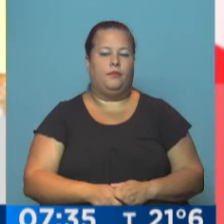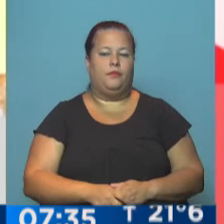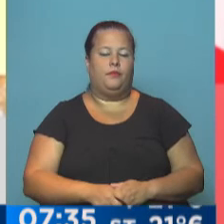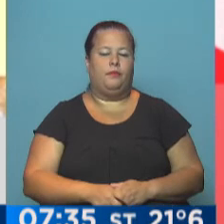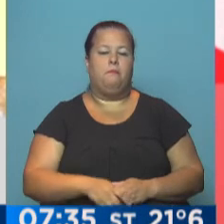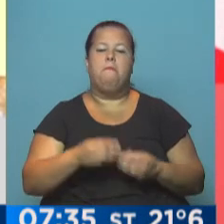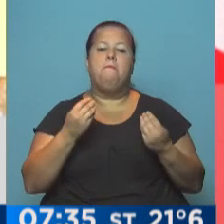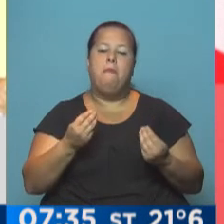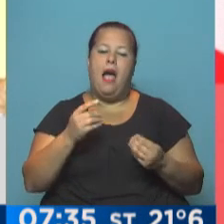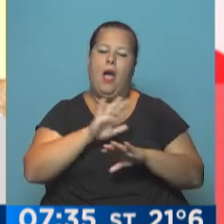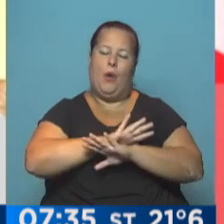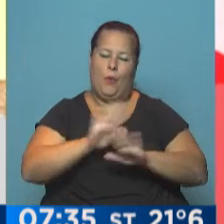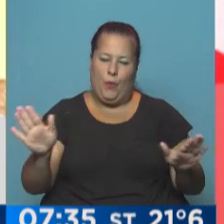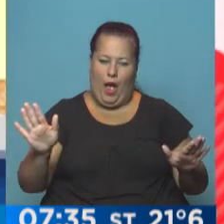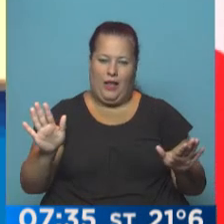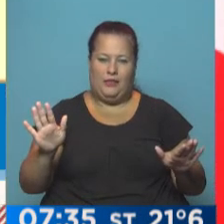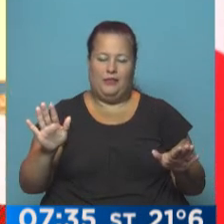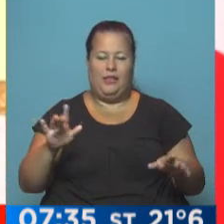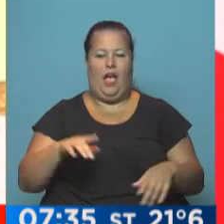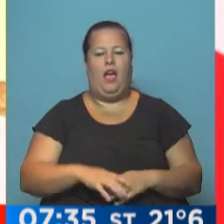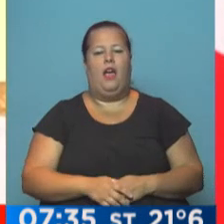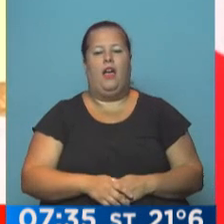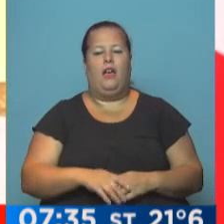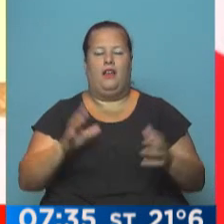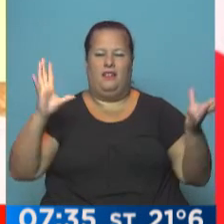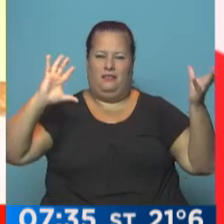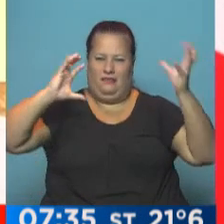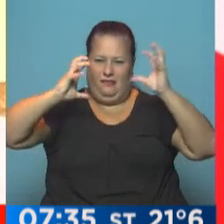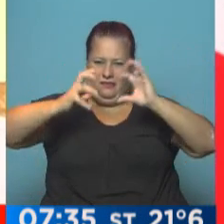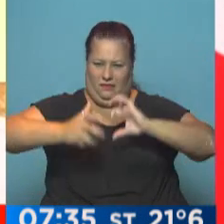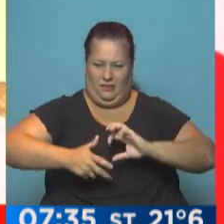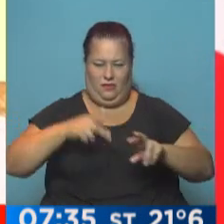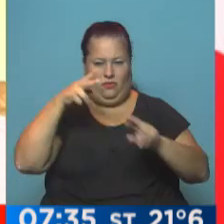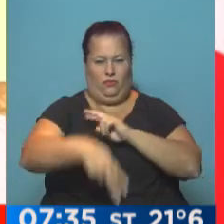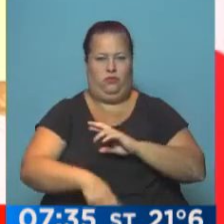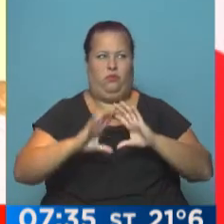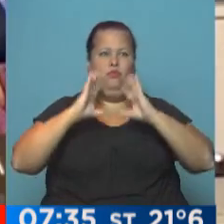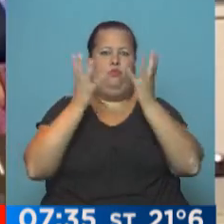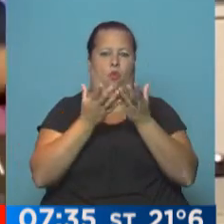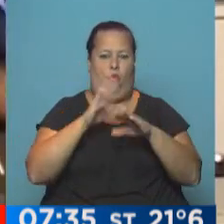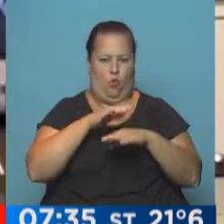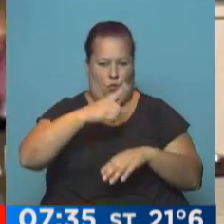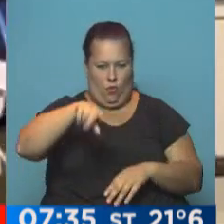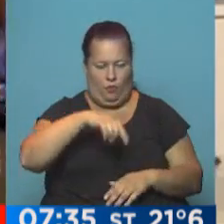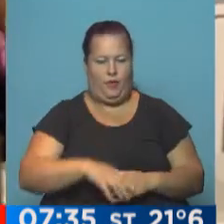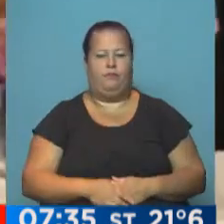a que cese la irreversible destrucción de nuestro planeta